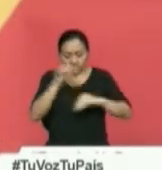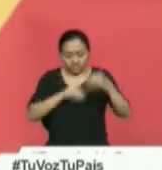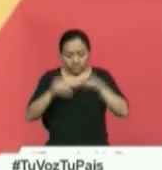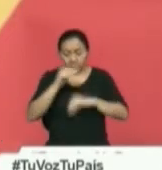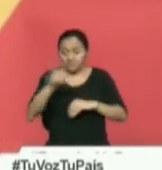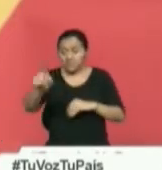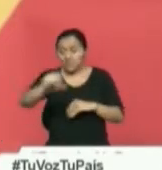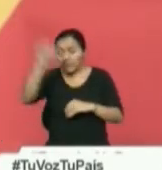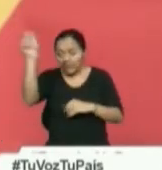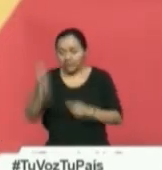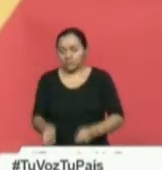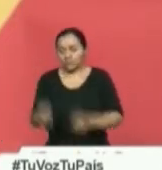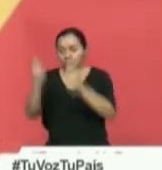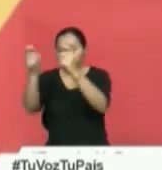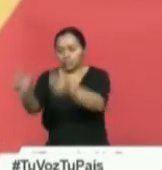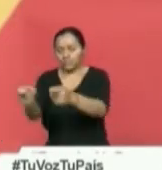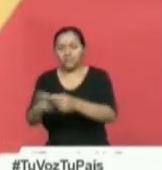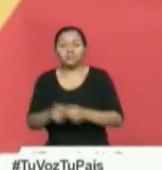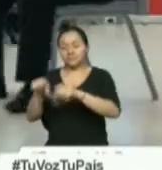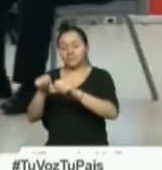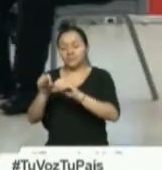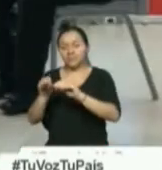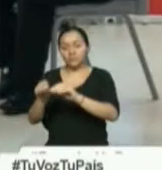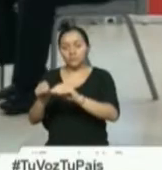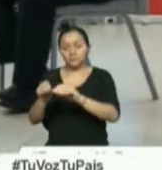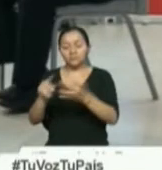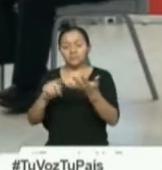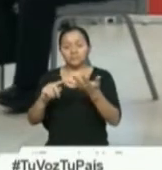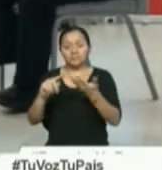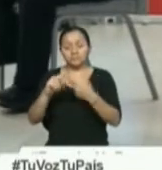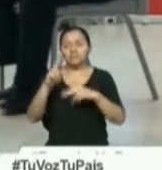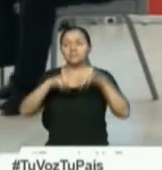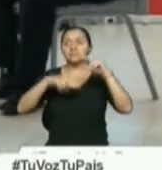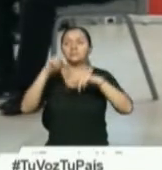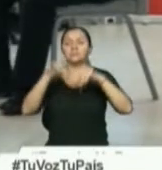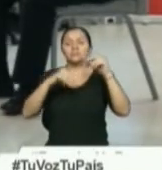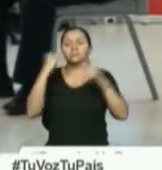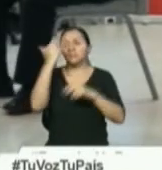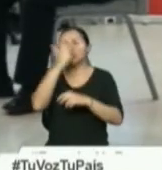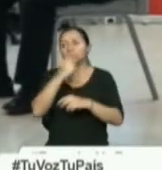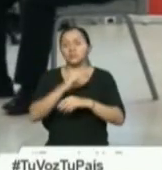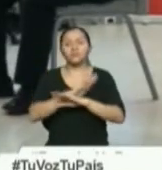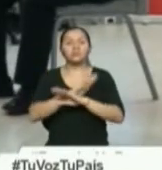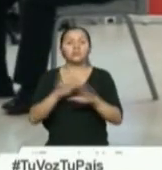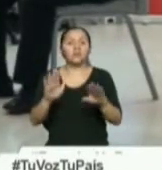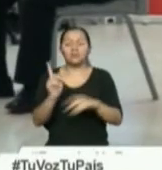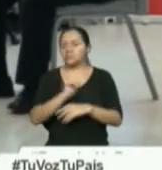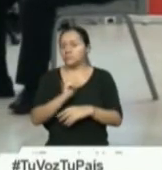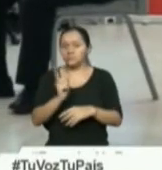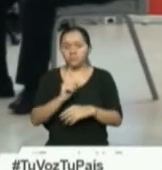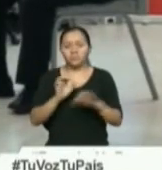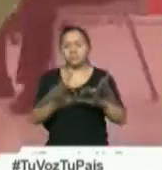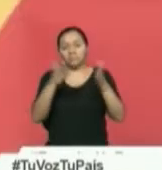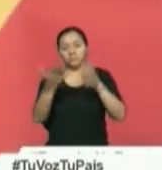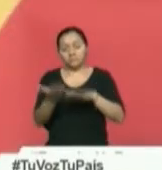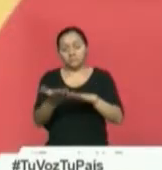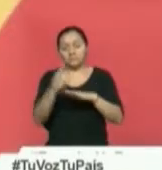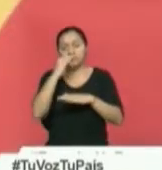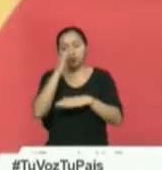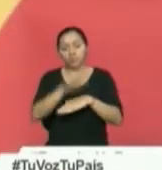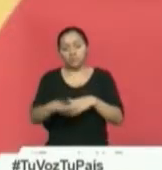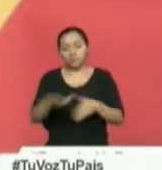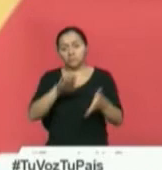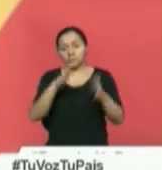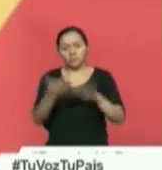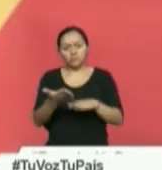listos sin importar quién haya sido el ganador. En una entrevista para el programa Ecuador No Para, la secretaria nacional de Planificación,